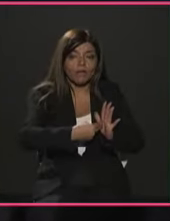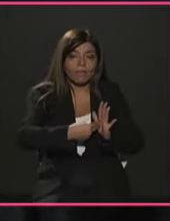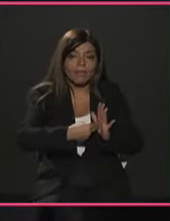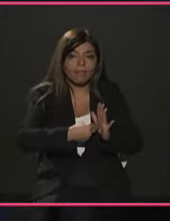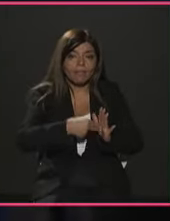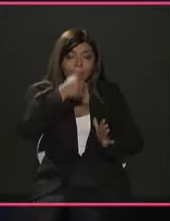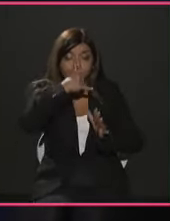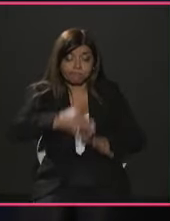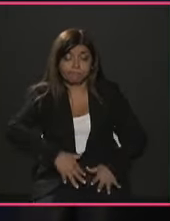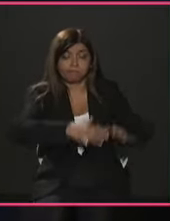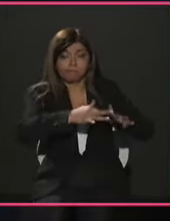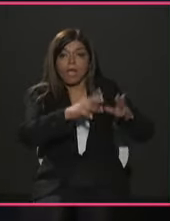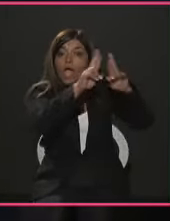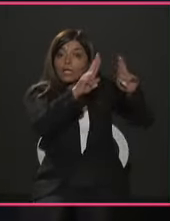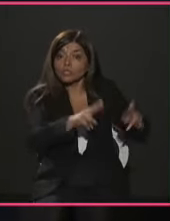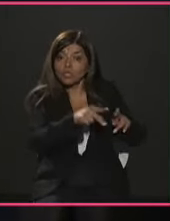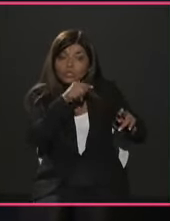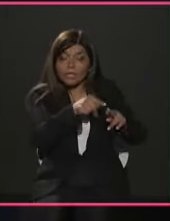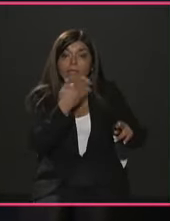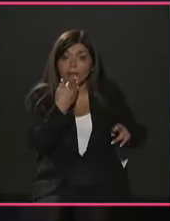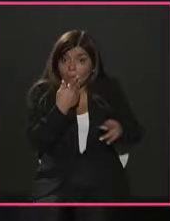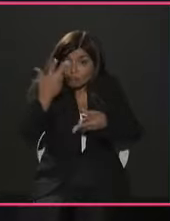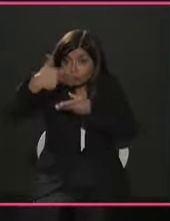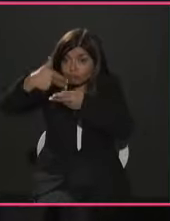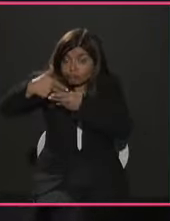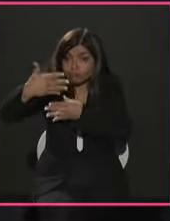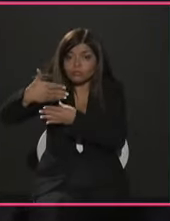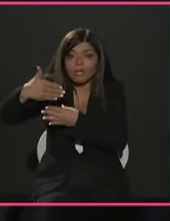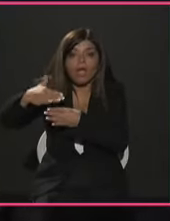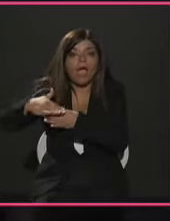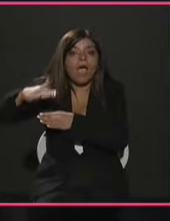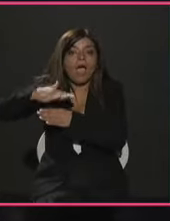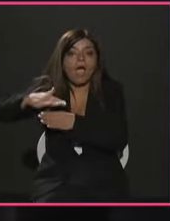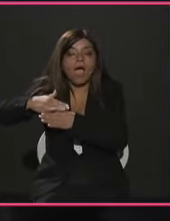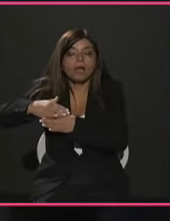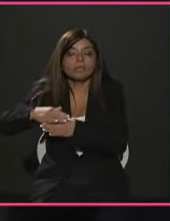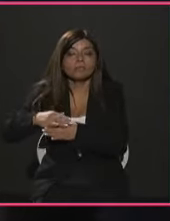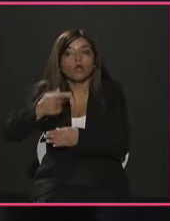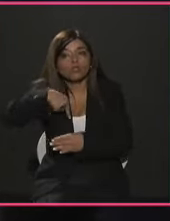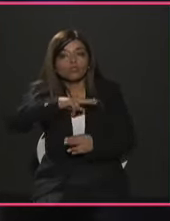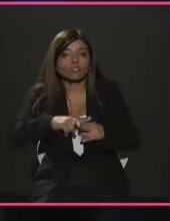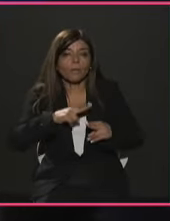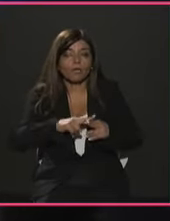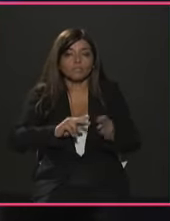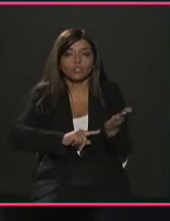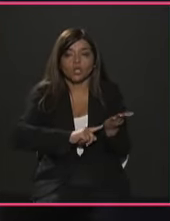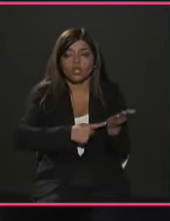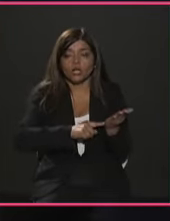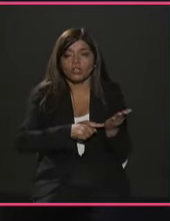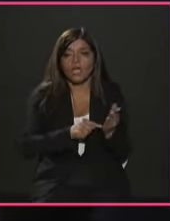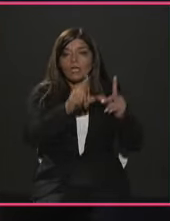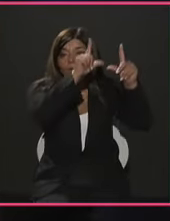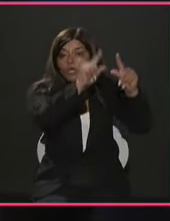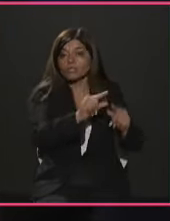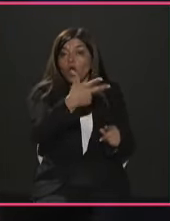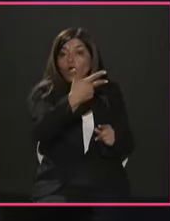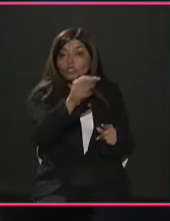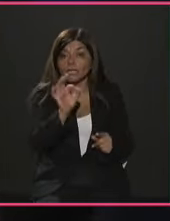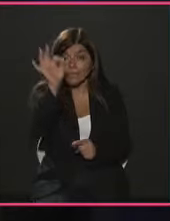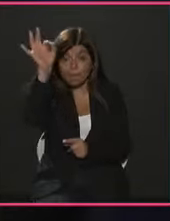desechos orgánicos que generan tanto de metano pero nosotros la verdad estamos creando tecnologías que pueden reducir esto en aproximadamente un